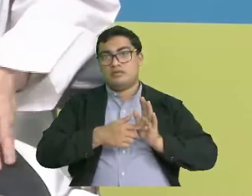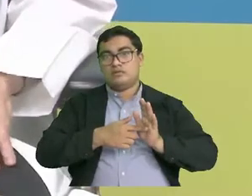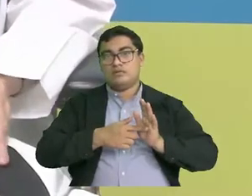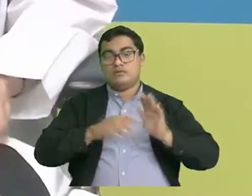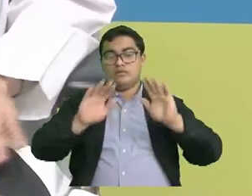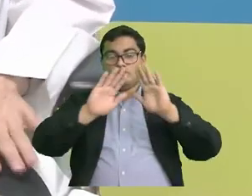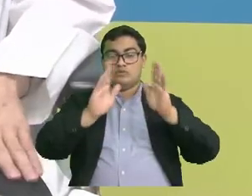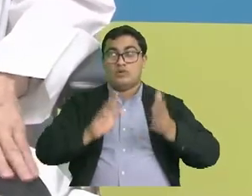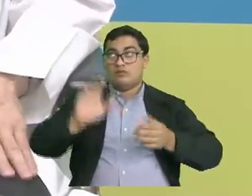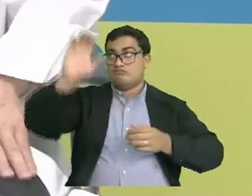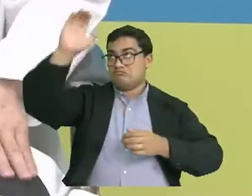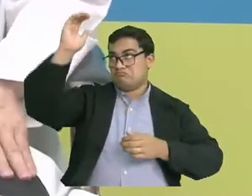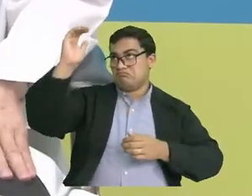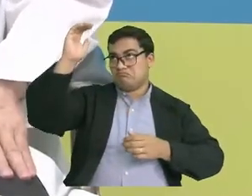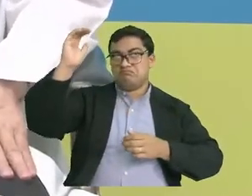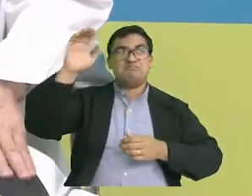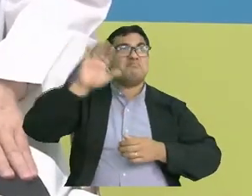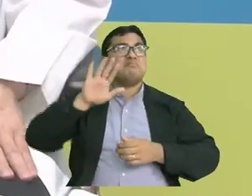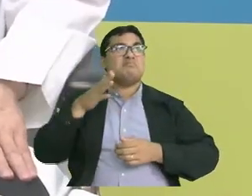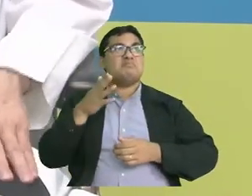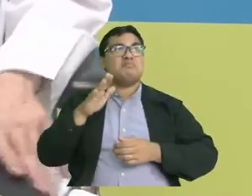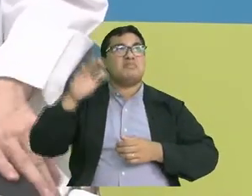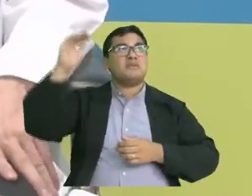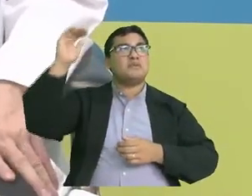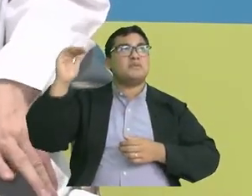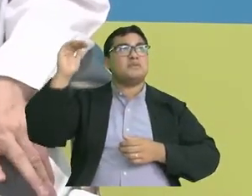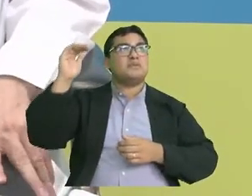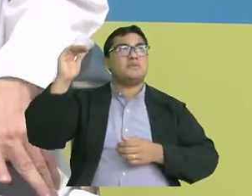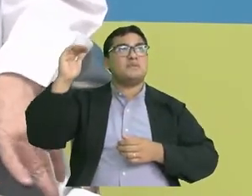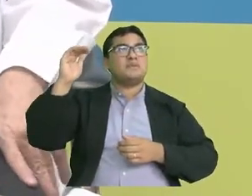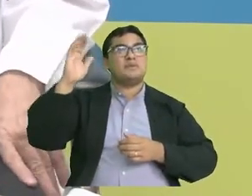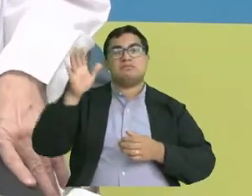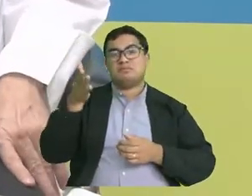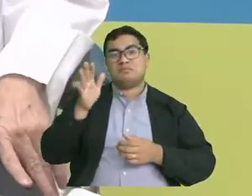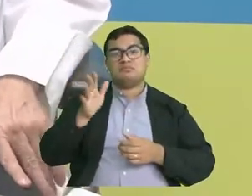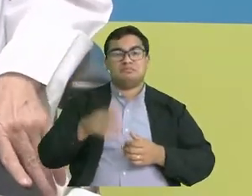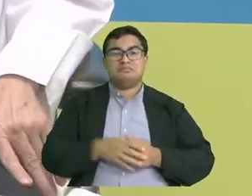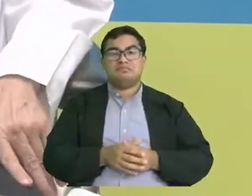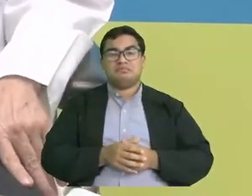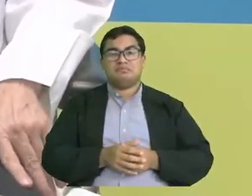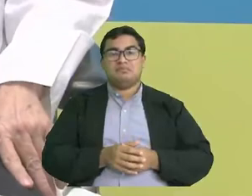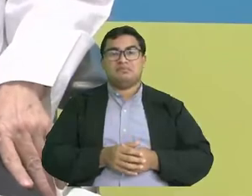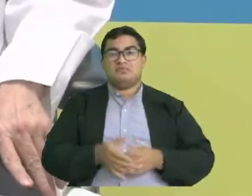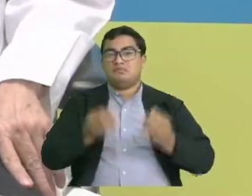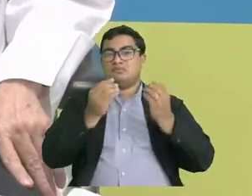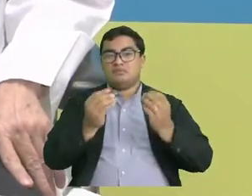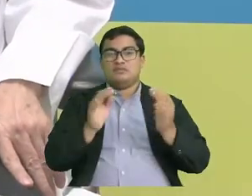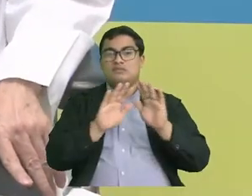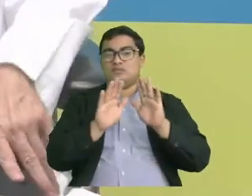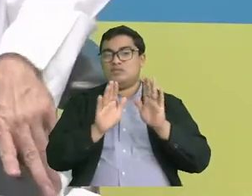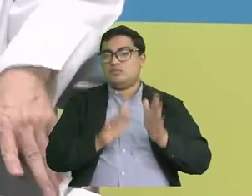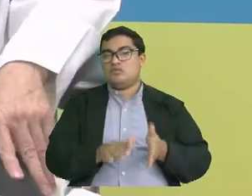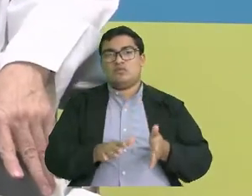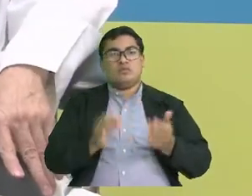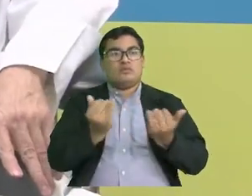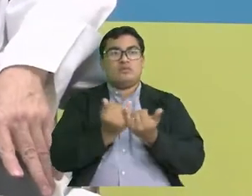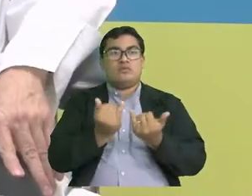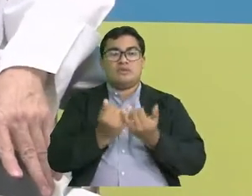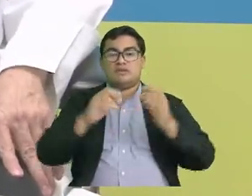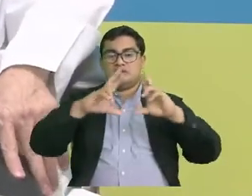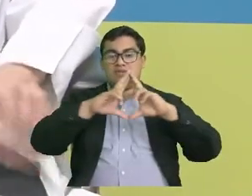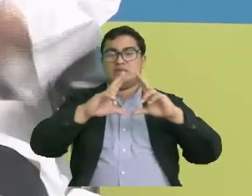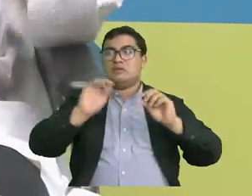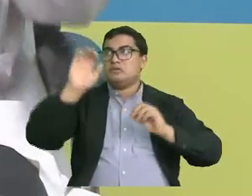pequeñas, chiquita. No enanitas, pero bajita, son baja, una mujer baja, como muchas que hay aquí en Nicaragua, ¿verdad? Sí, generalmente las mujeres